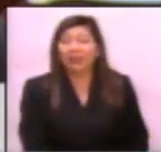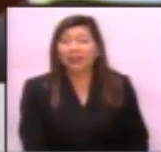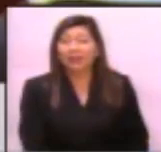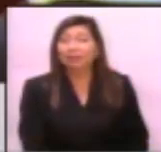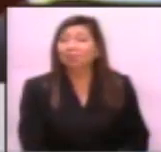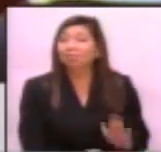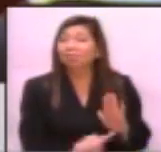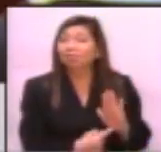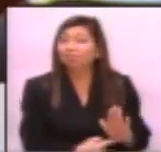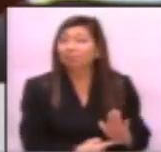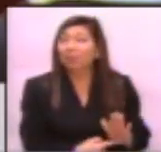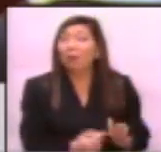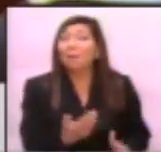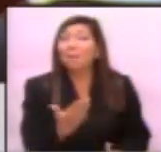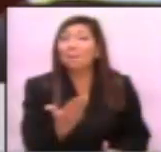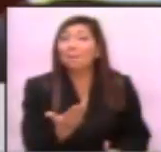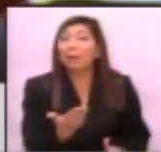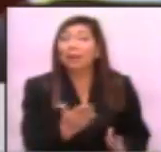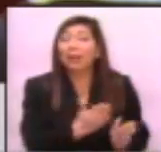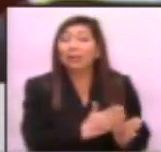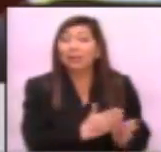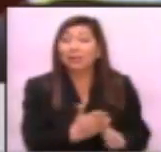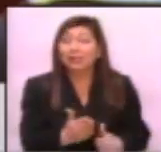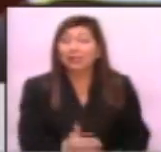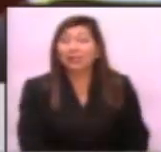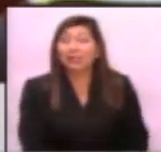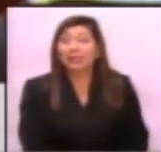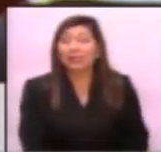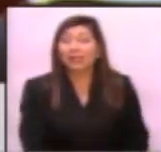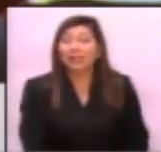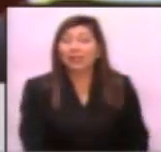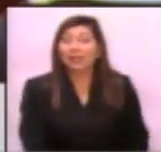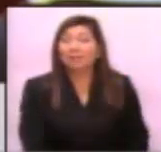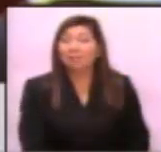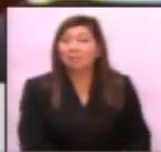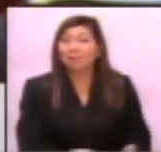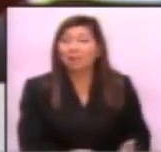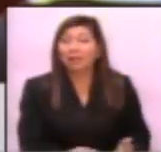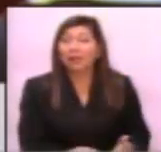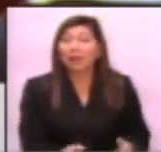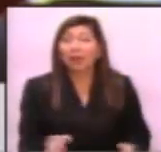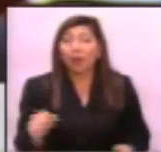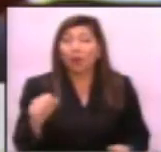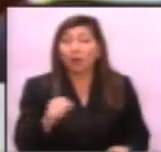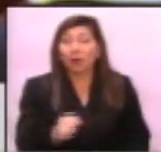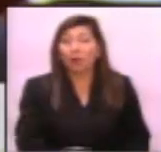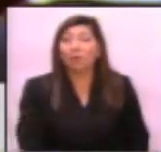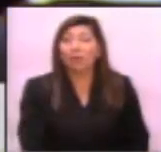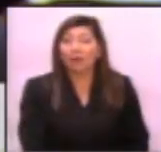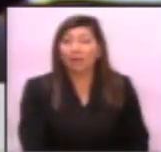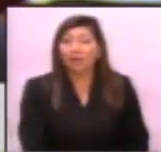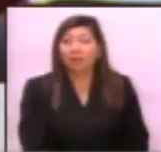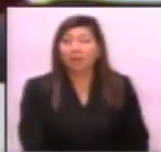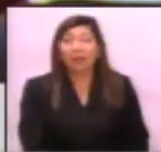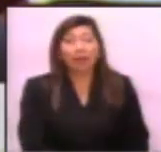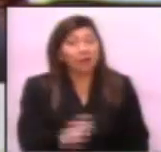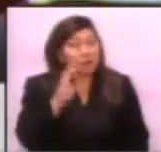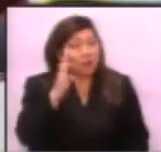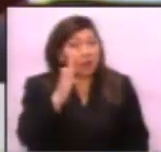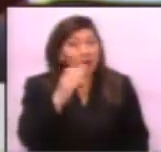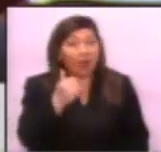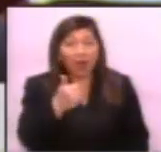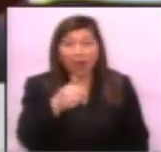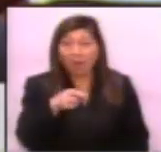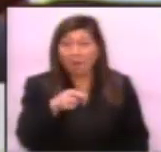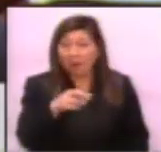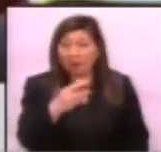se presentó una moción de vacancia firmado por la izquierda, por el fujimorismo y el